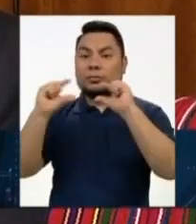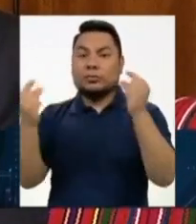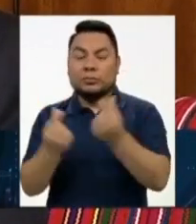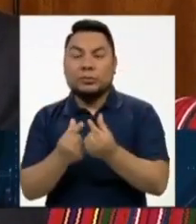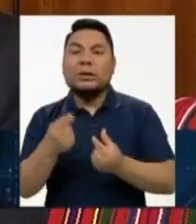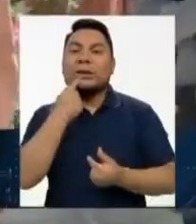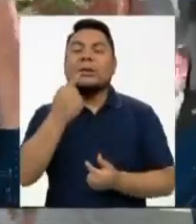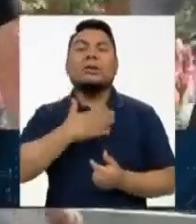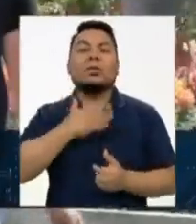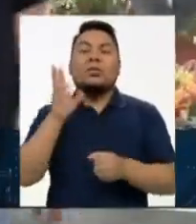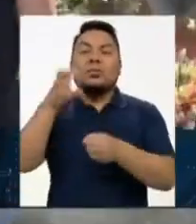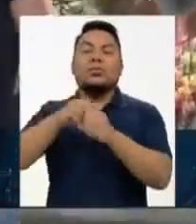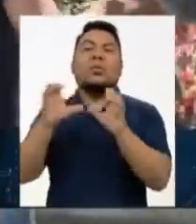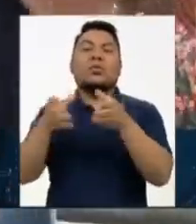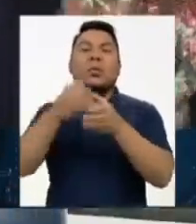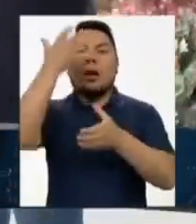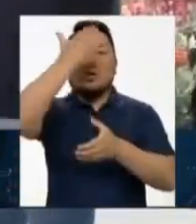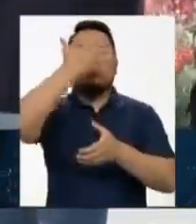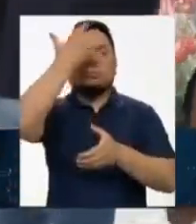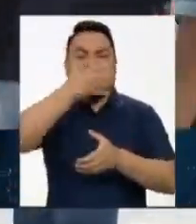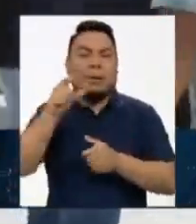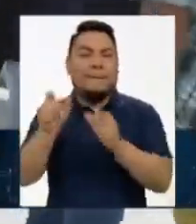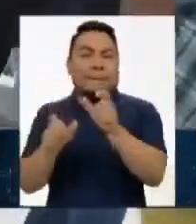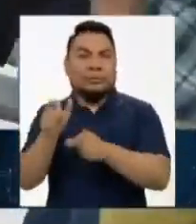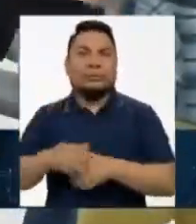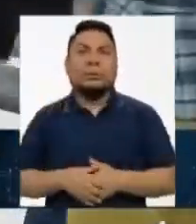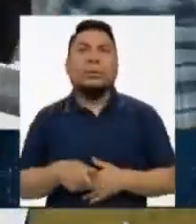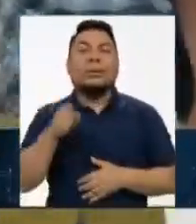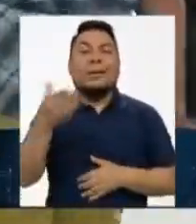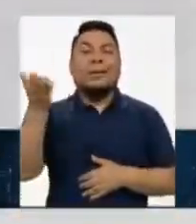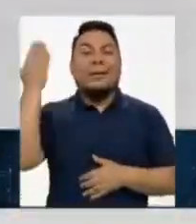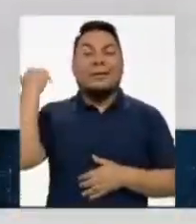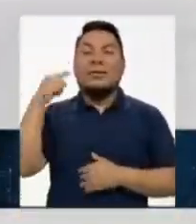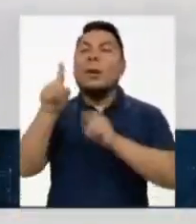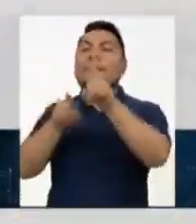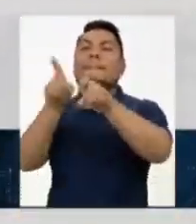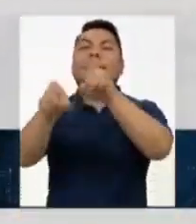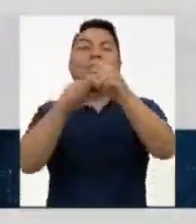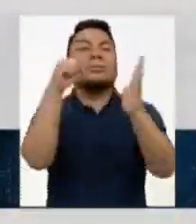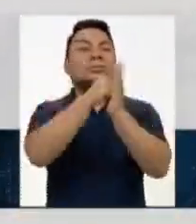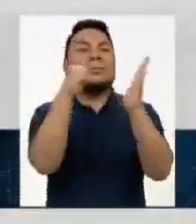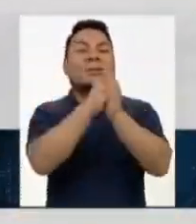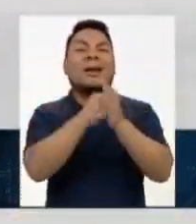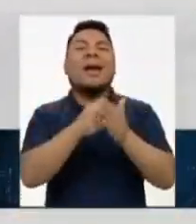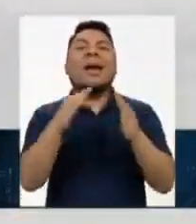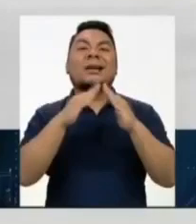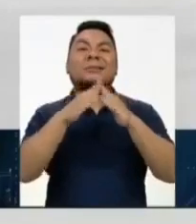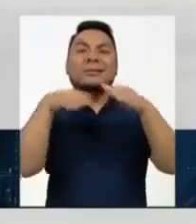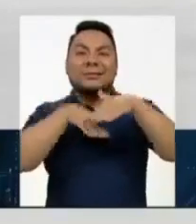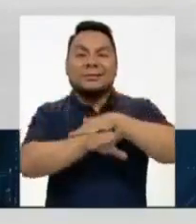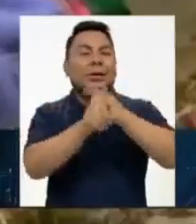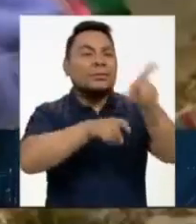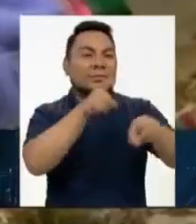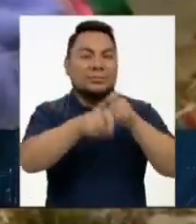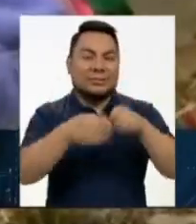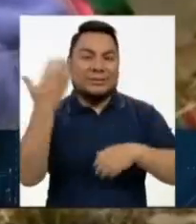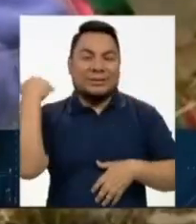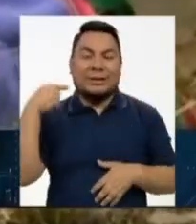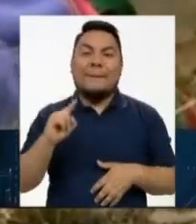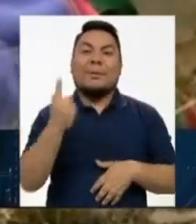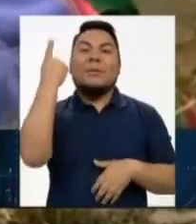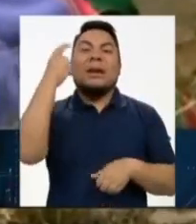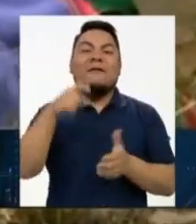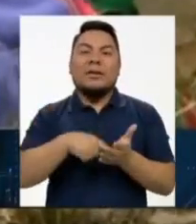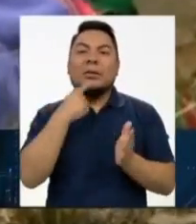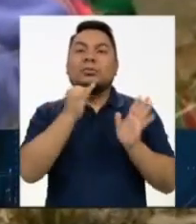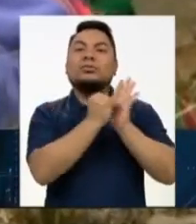población afro peruana estos resultados son producto del último censo nacional en el que por primera vez se introdujo la pregunta de autoidentificación